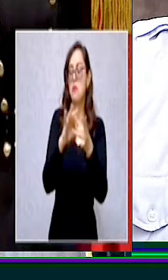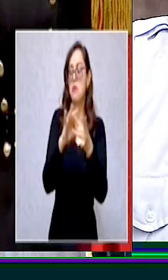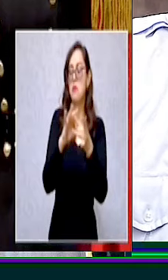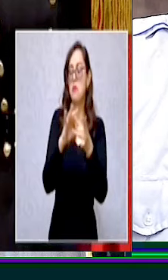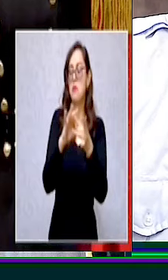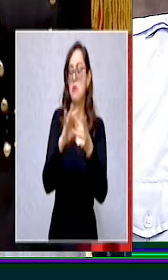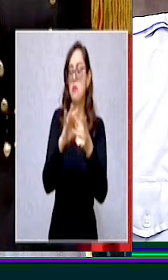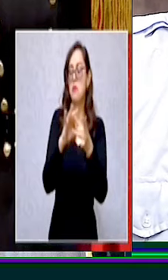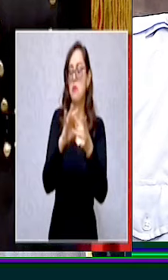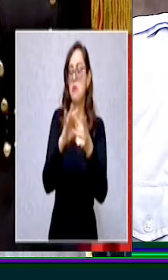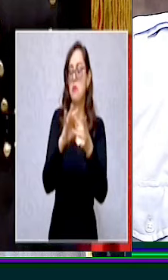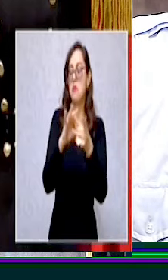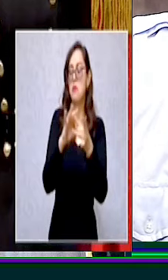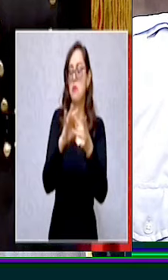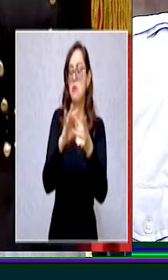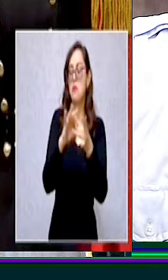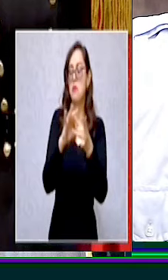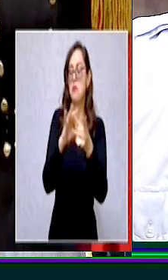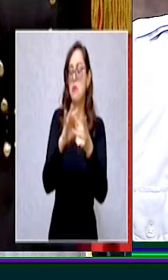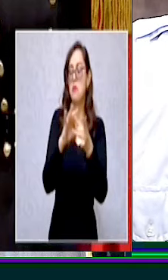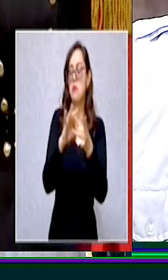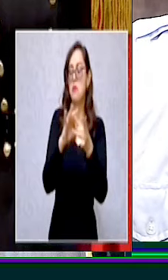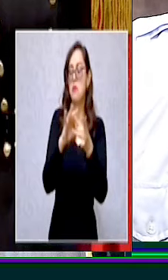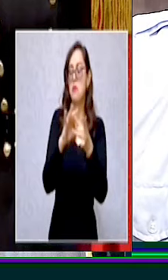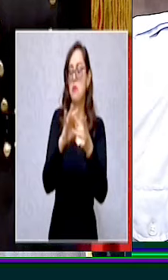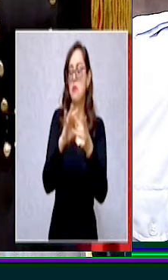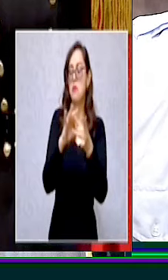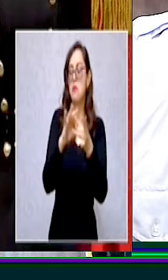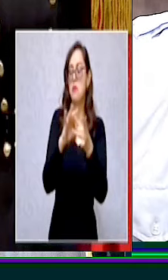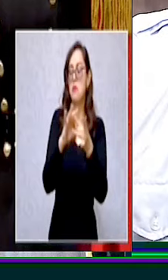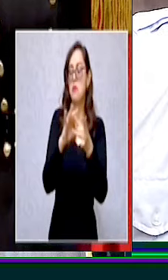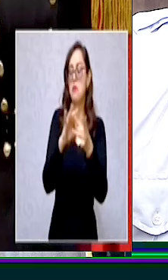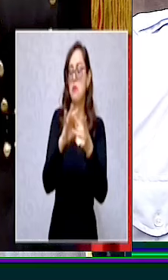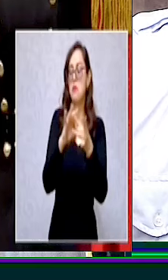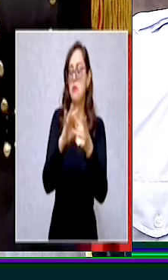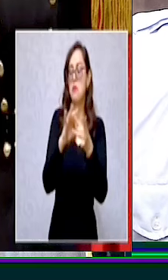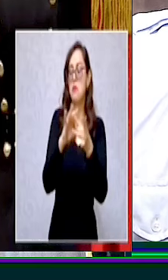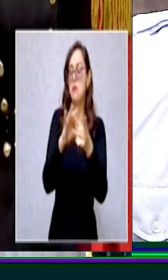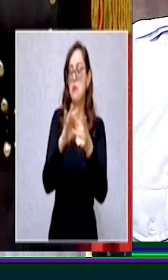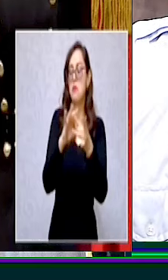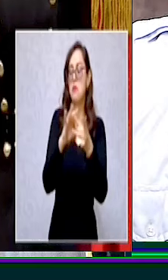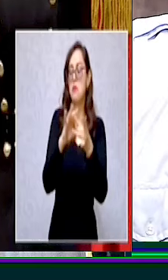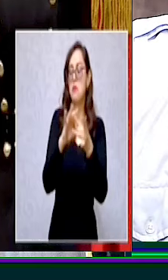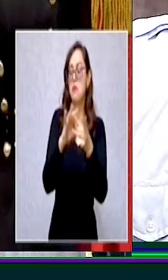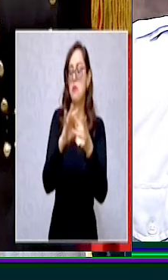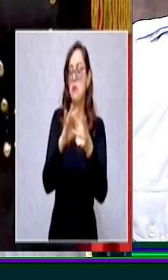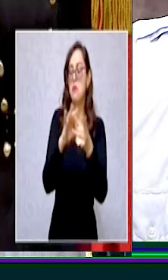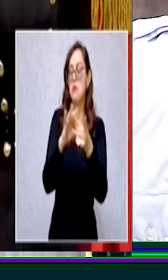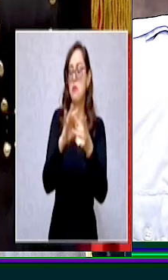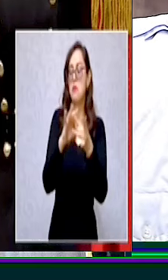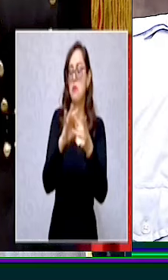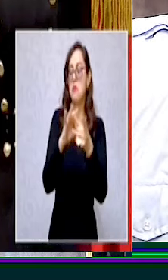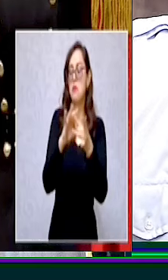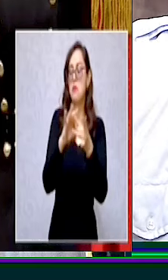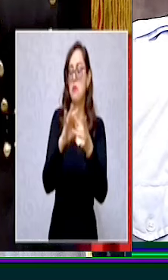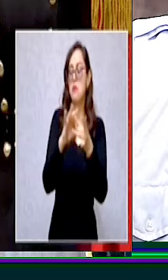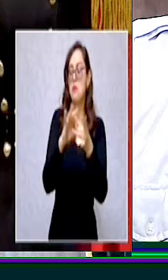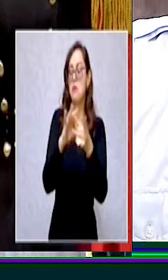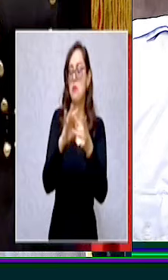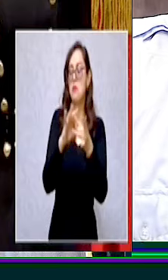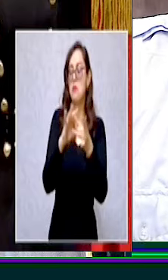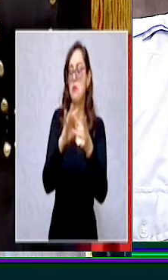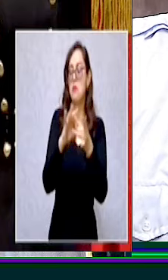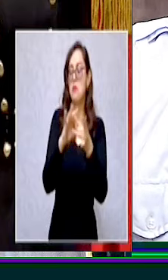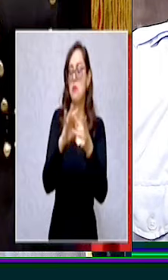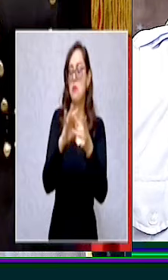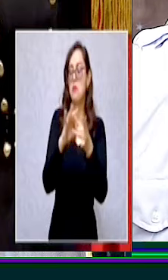de edad mayor Por lo cual muy probablemente al presidente se le complicaba más hacer este tipo de labores